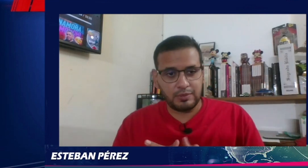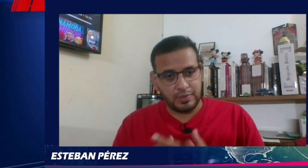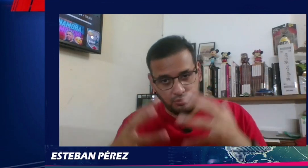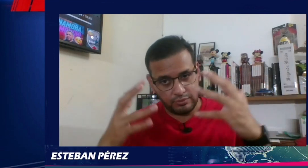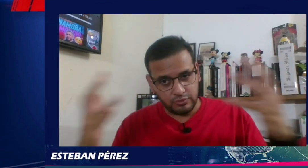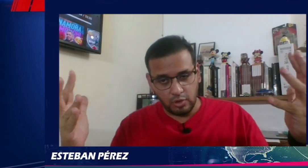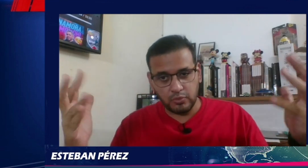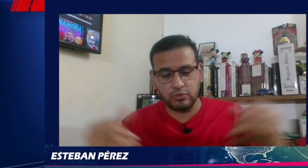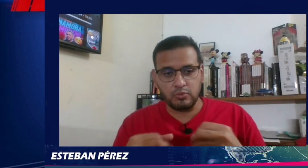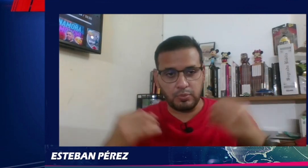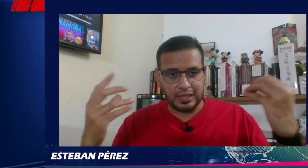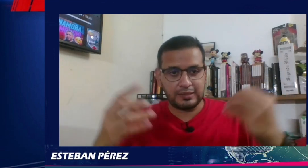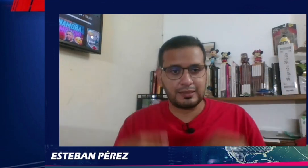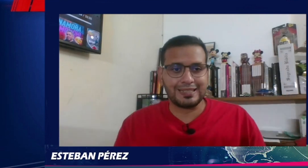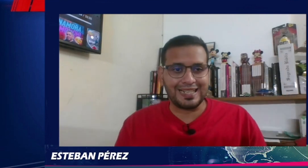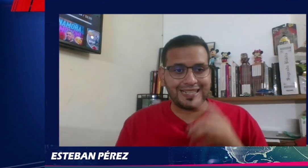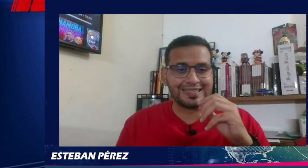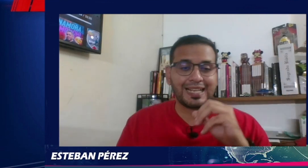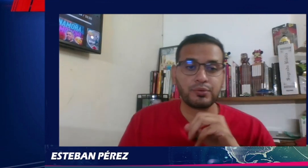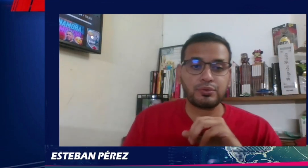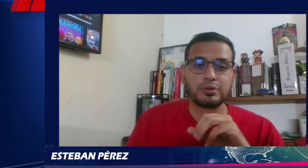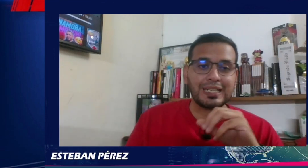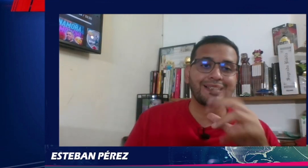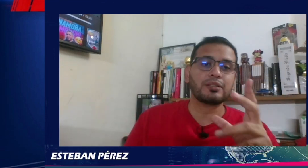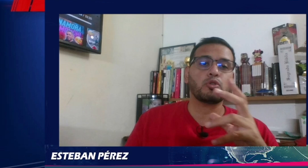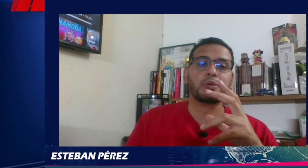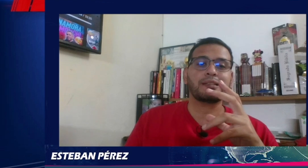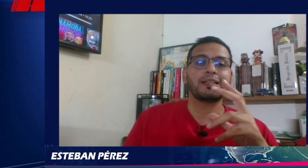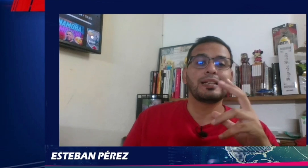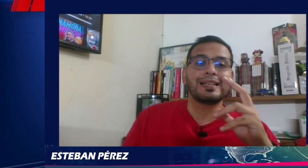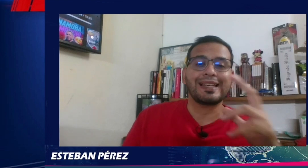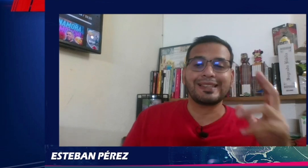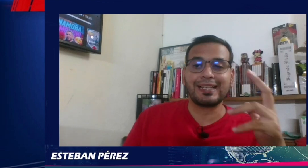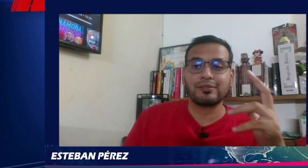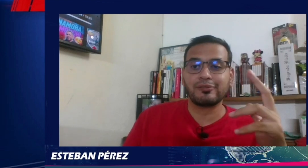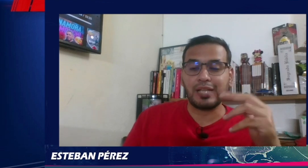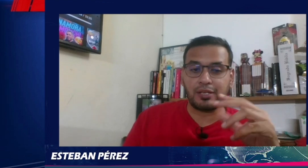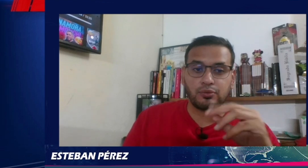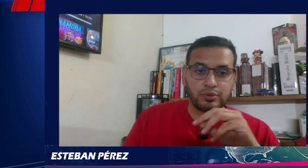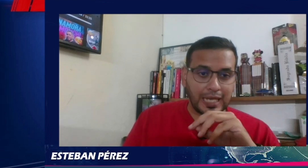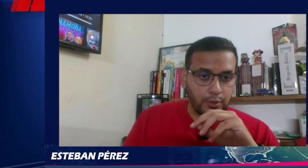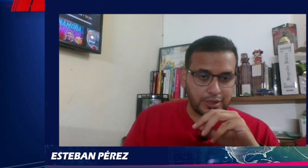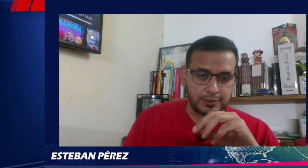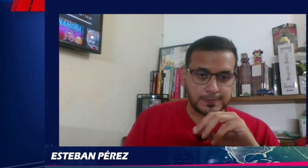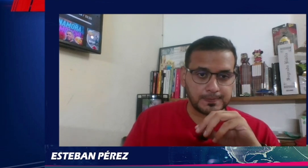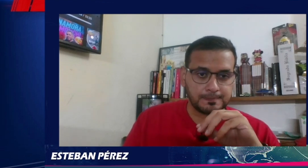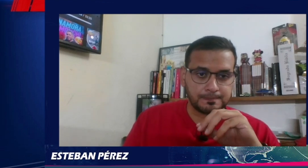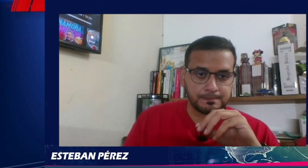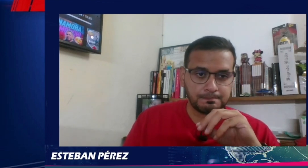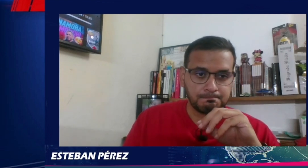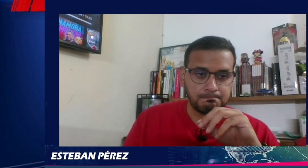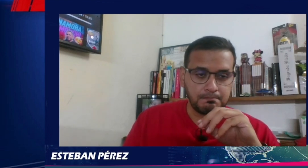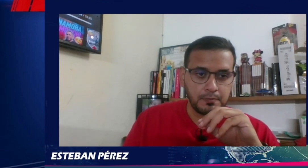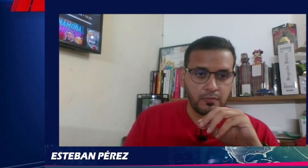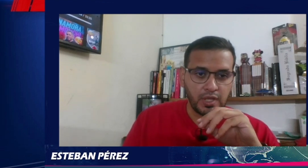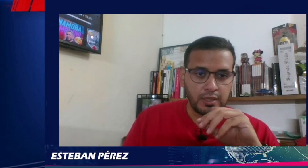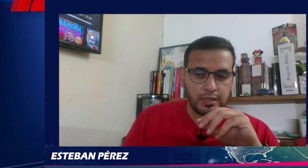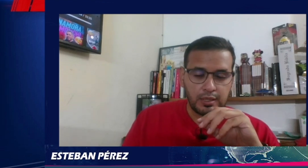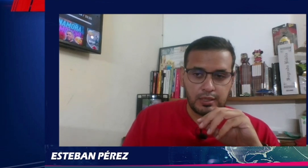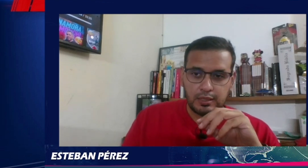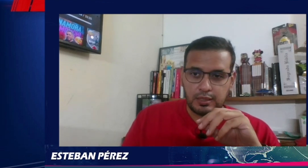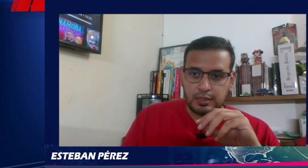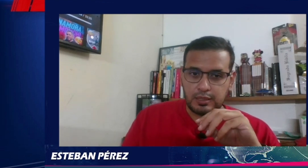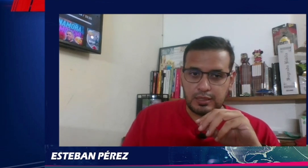gustan a mí, pero somos como país clientazos de esas sopas que tanto daño nos causan.